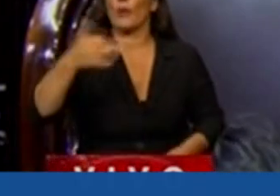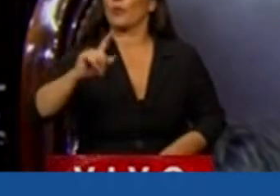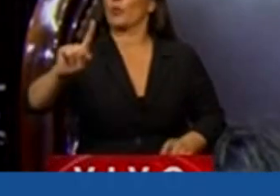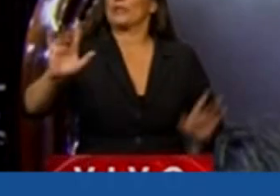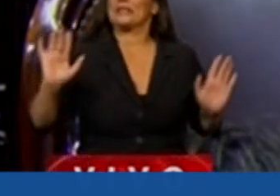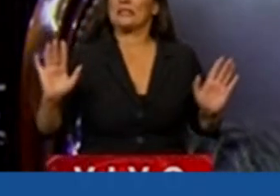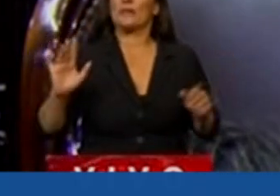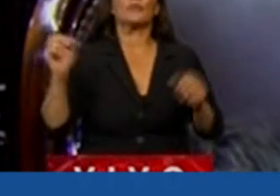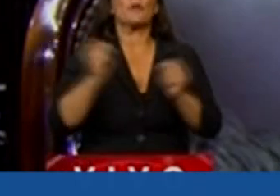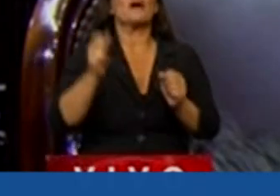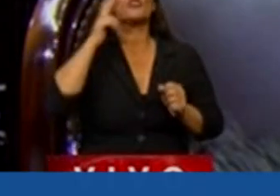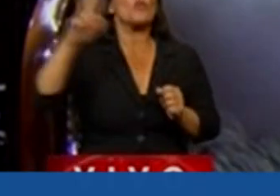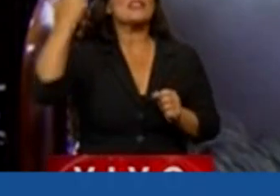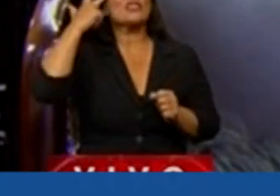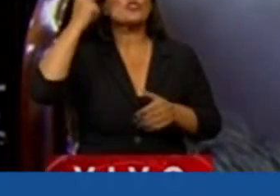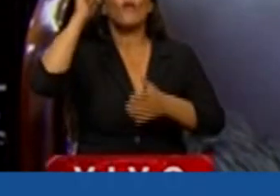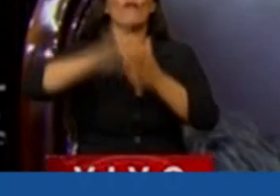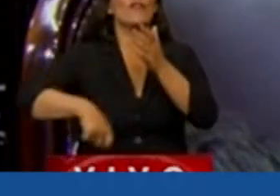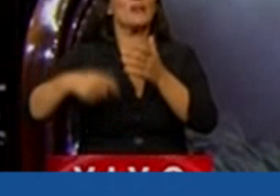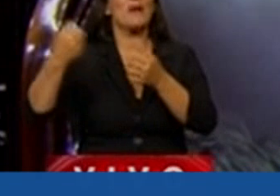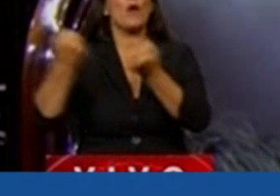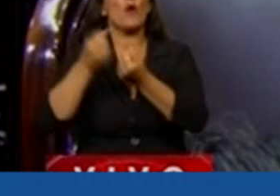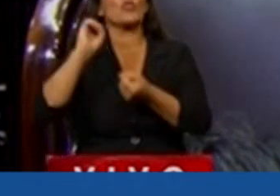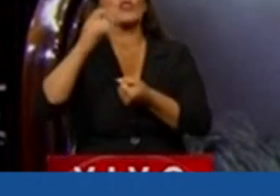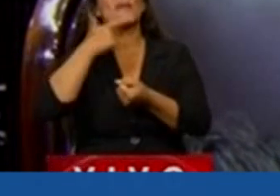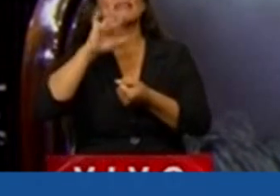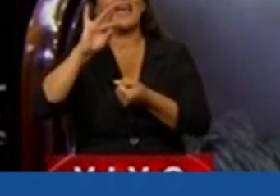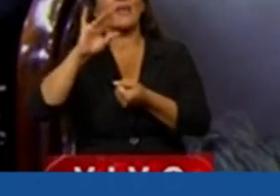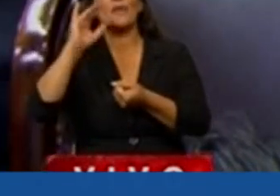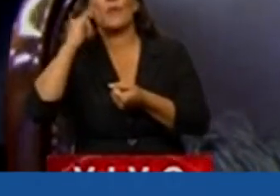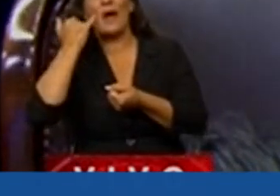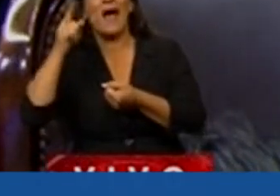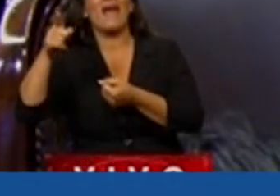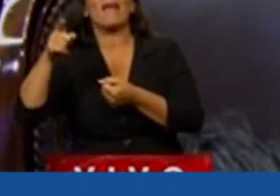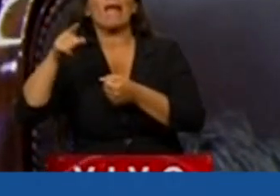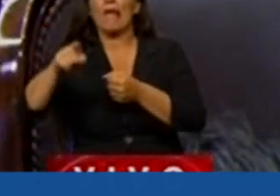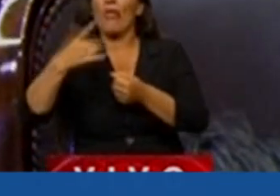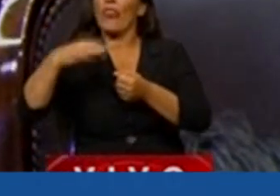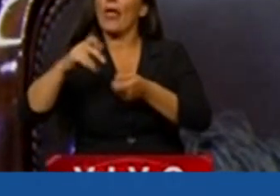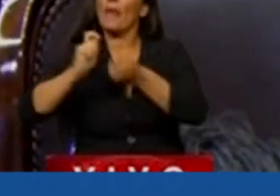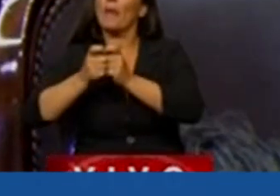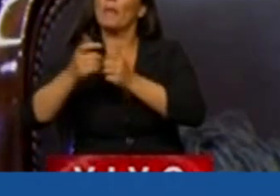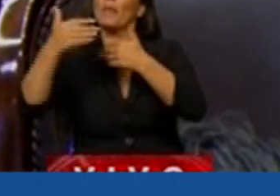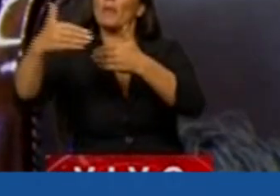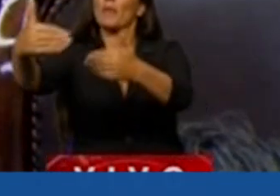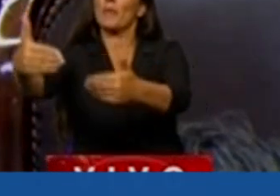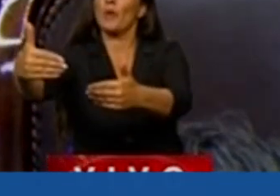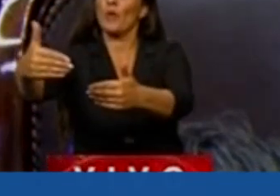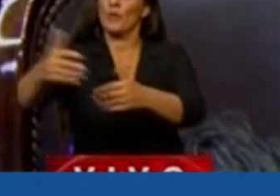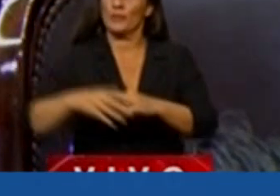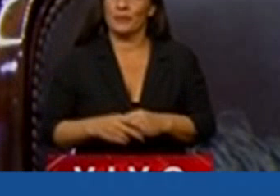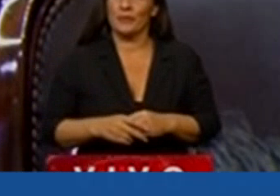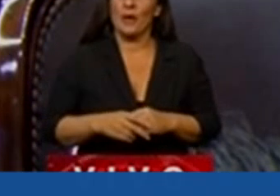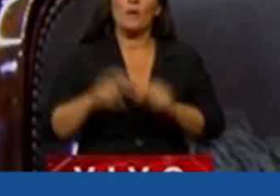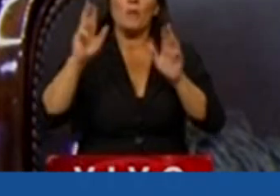del 2018 la Argentina firma un acuerdo stand-by que ahora tiene que ser reemplazado por un acuerdo de facilidades extendidas. Programa